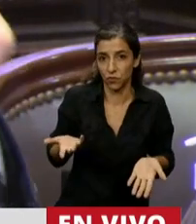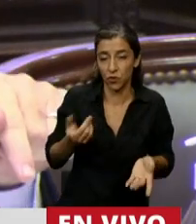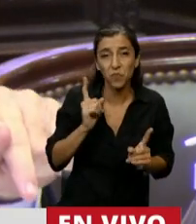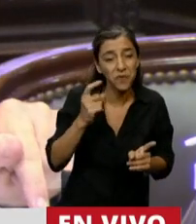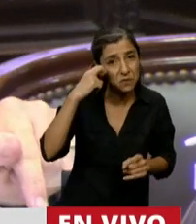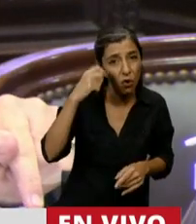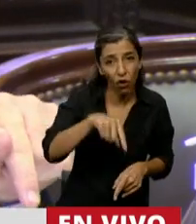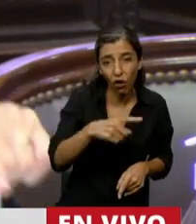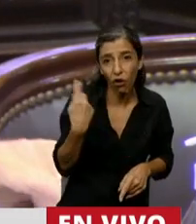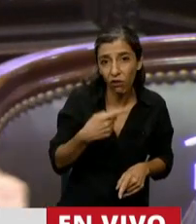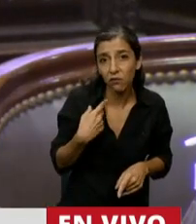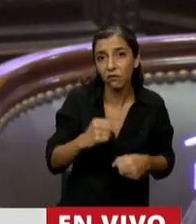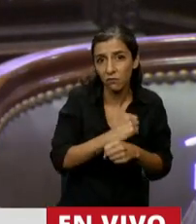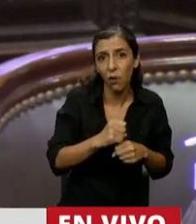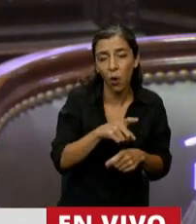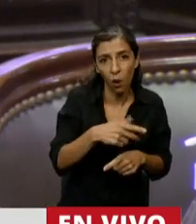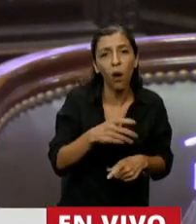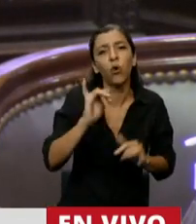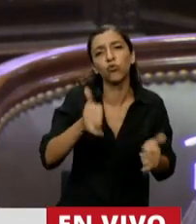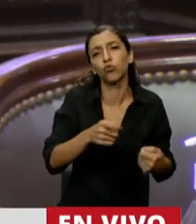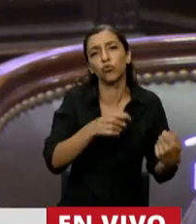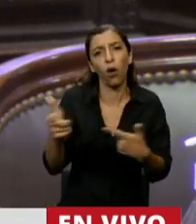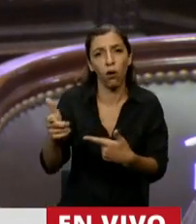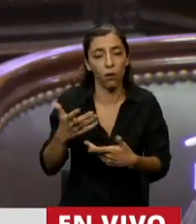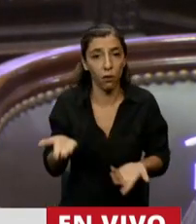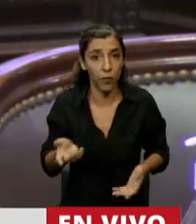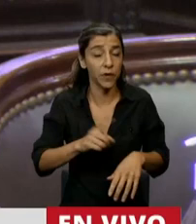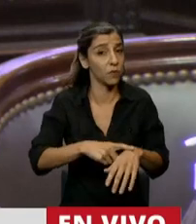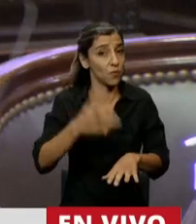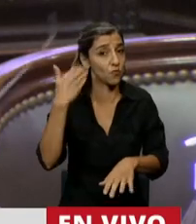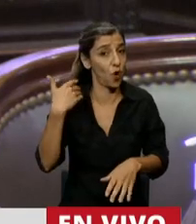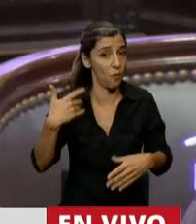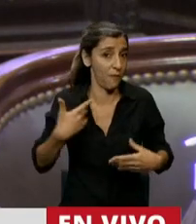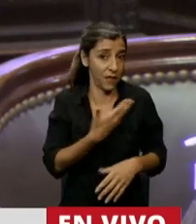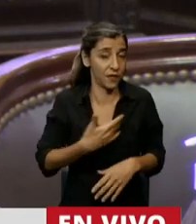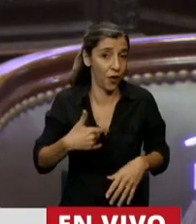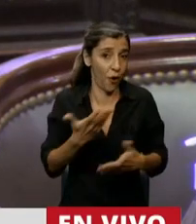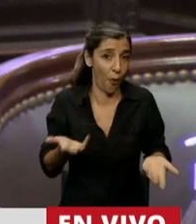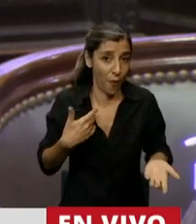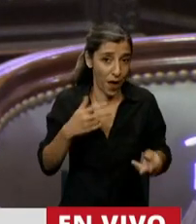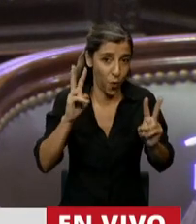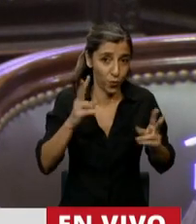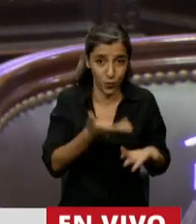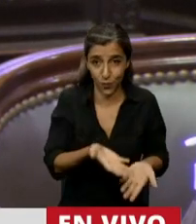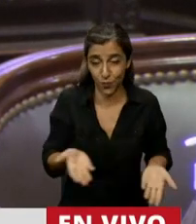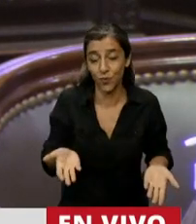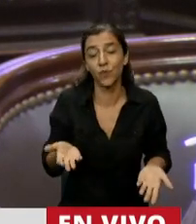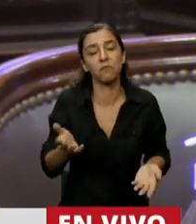Congreso se avaló. Y créanme, era un gobierno justicialista. En el año 2017, lleno de